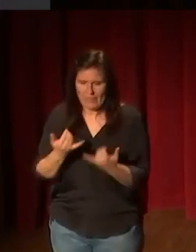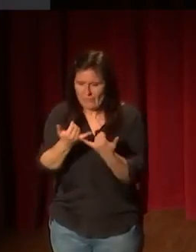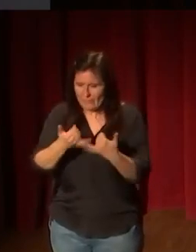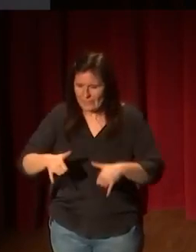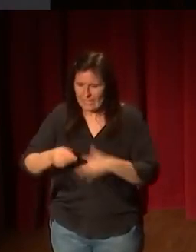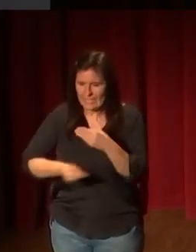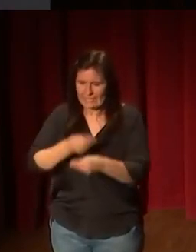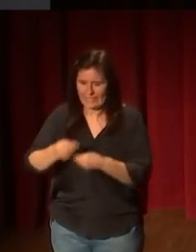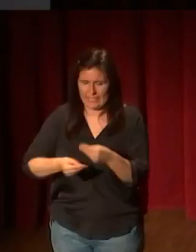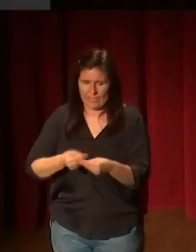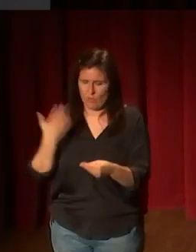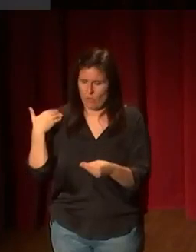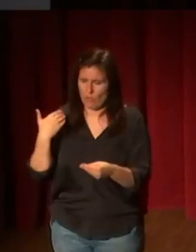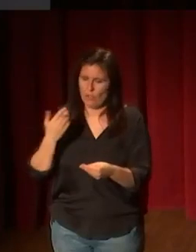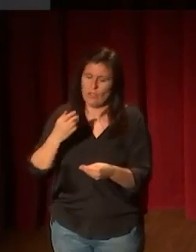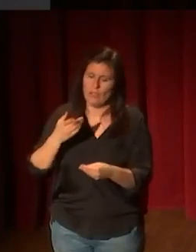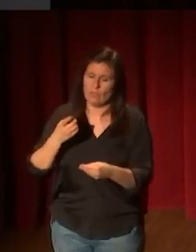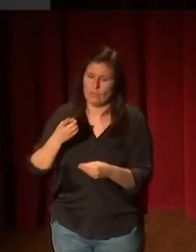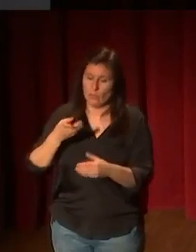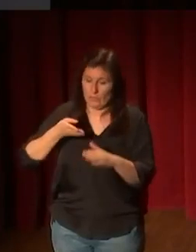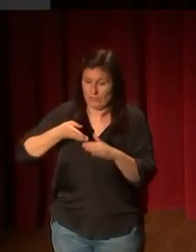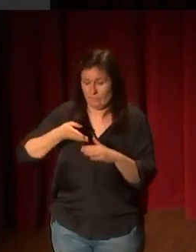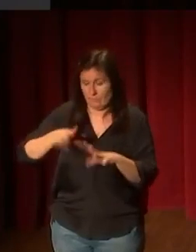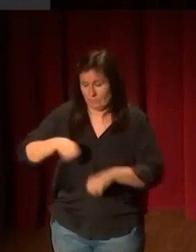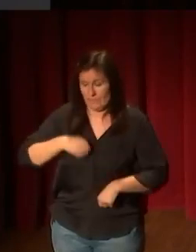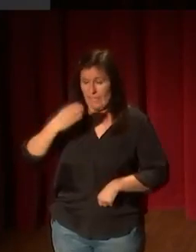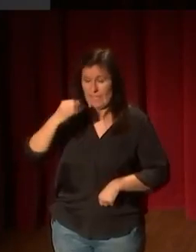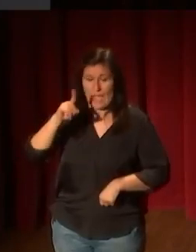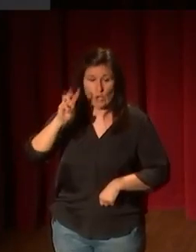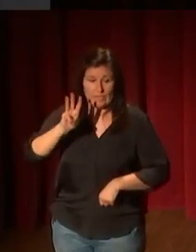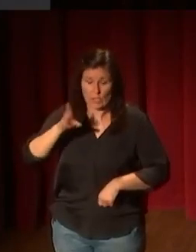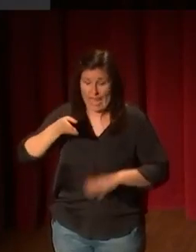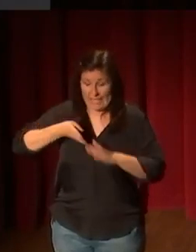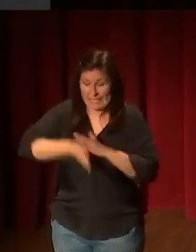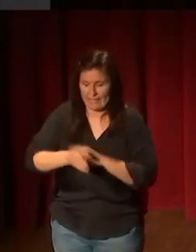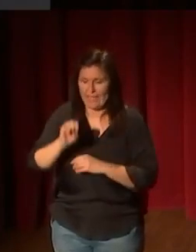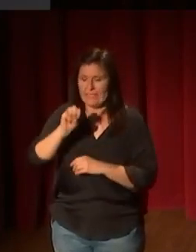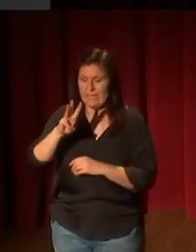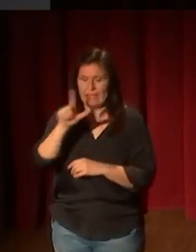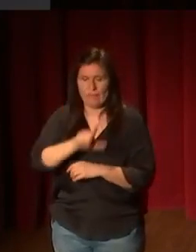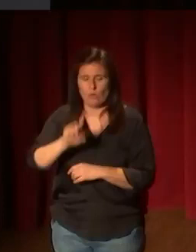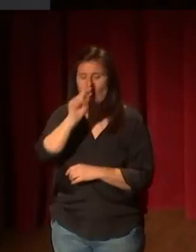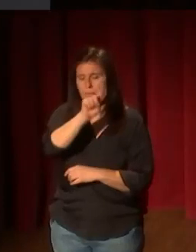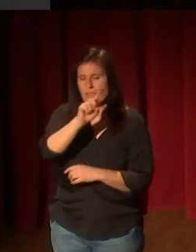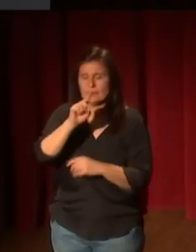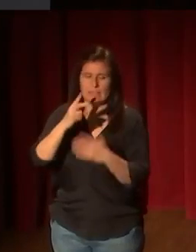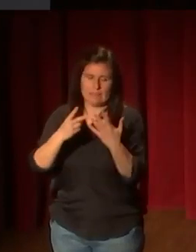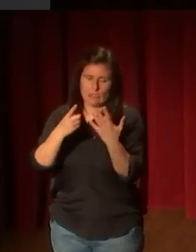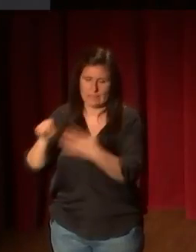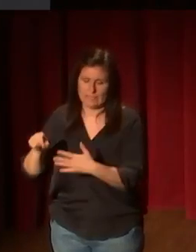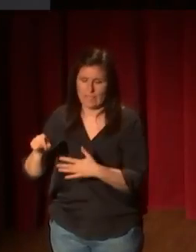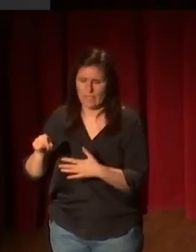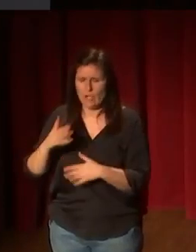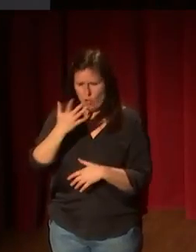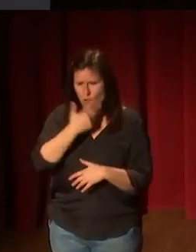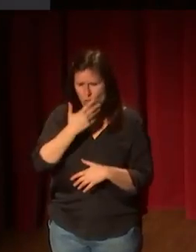que se hicieron a la entrada de carlos tercero en madrid en el 13 de julio de 1760 lo